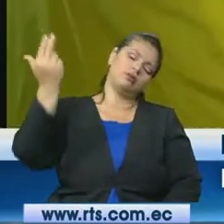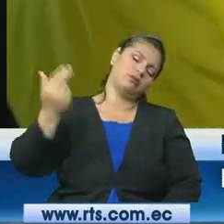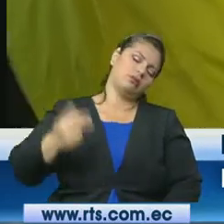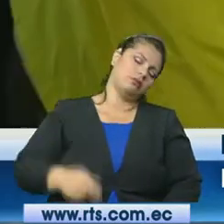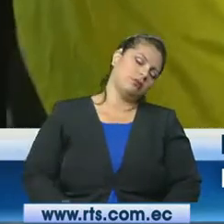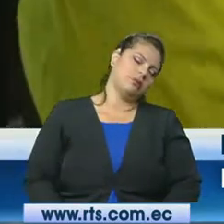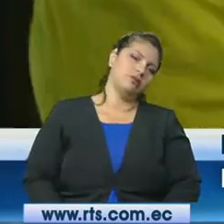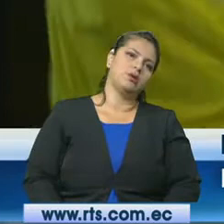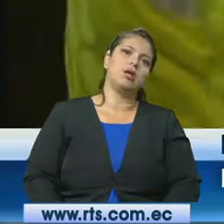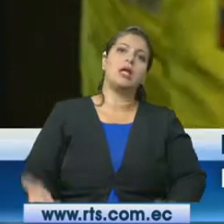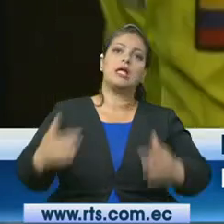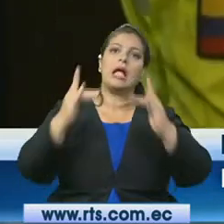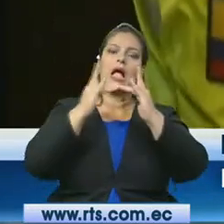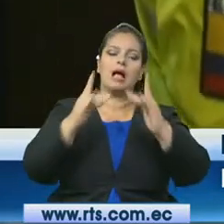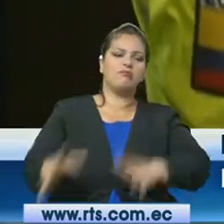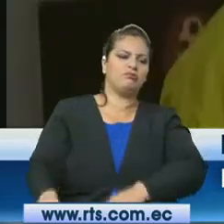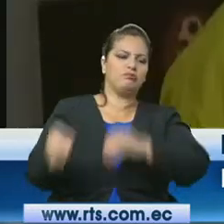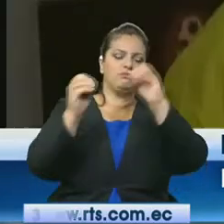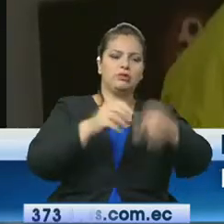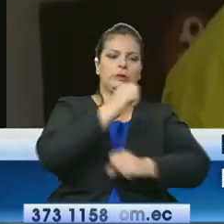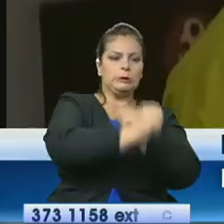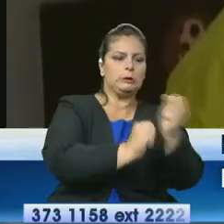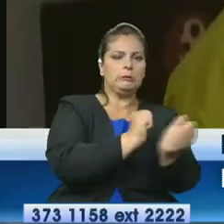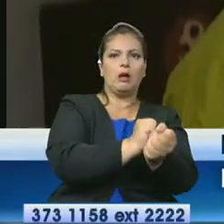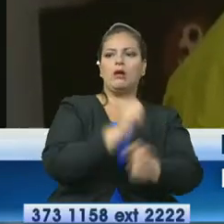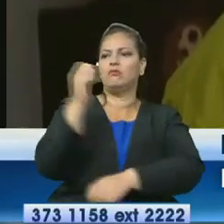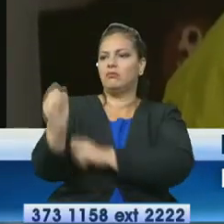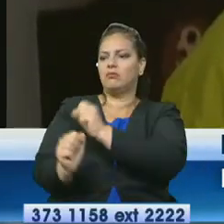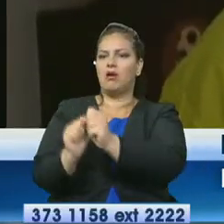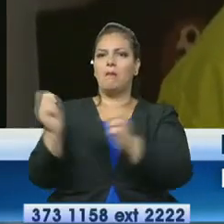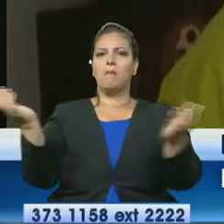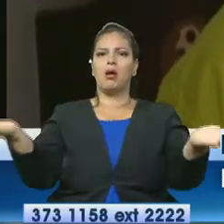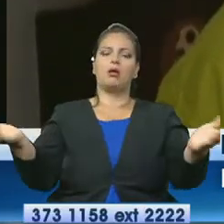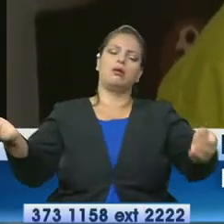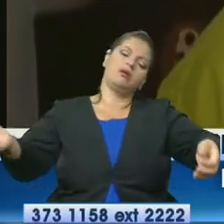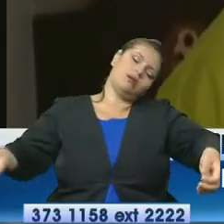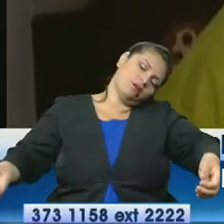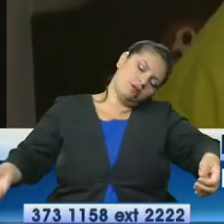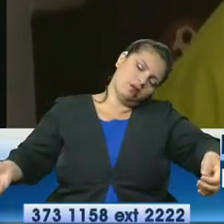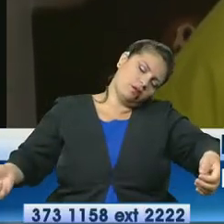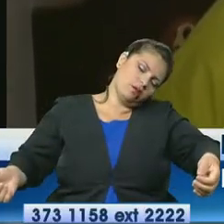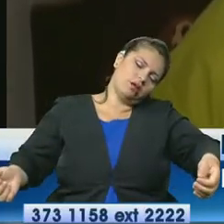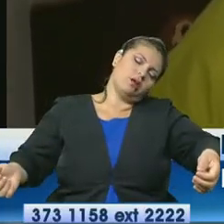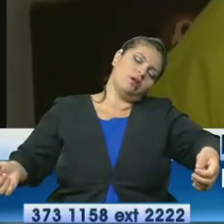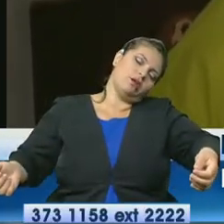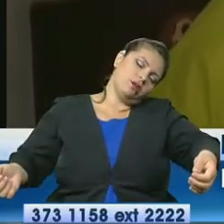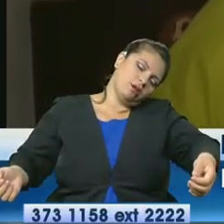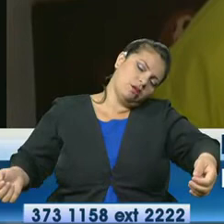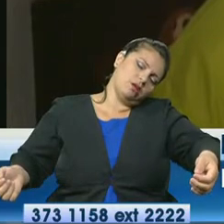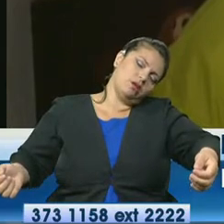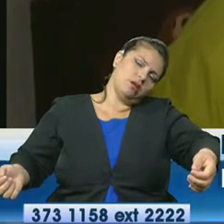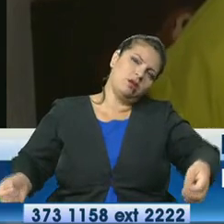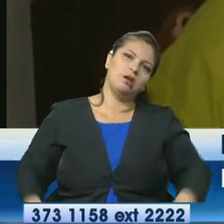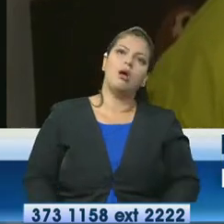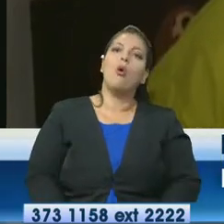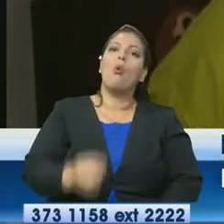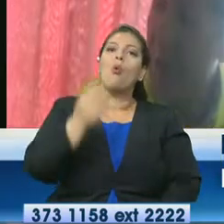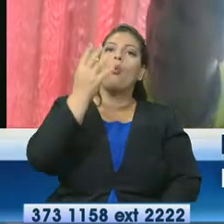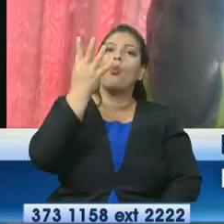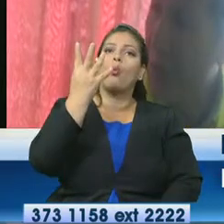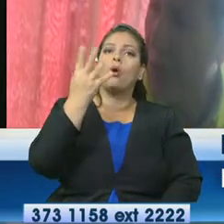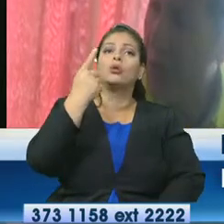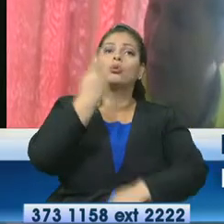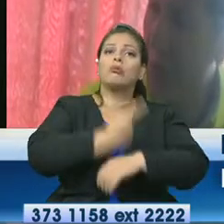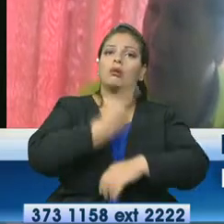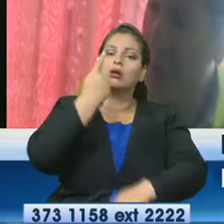horas para que deje de respirar. Él no reaccionaba, respiraba, pero no hacía caso a ningún llamado que lo hacía. La